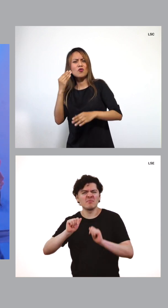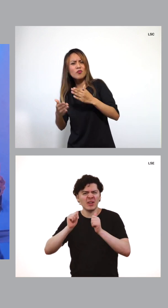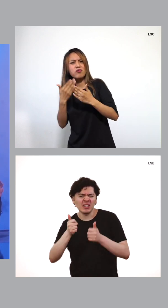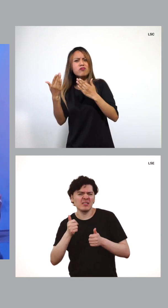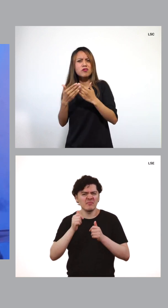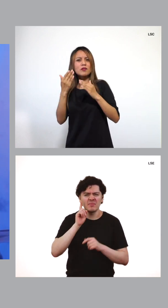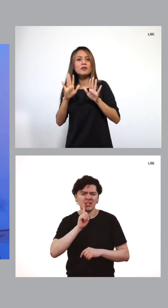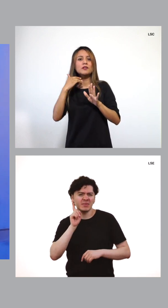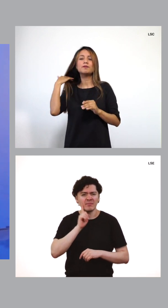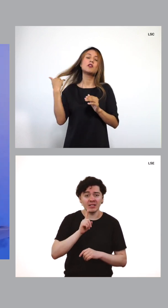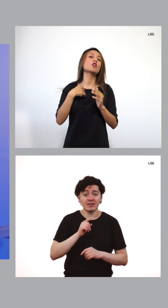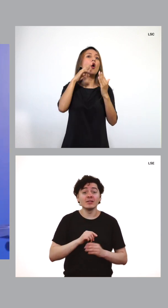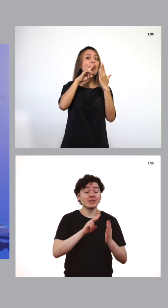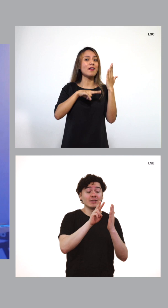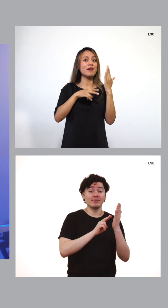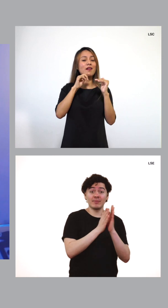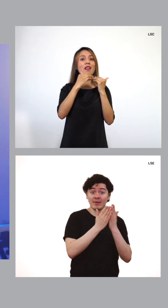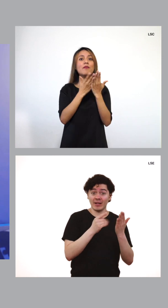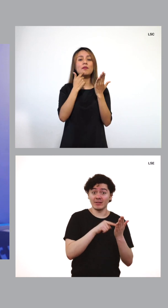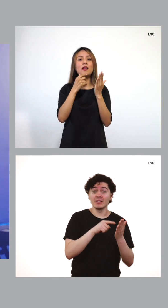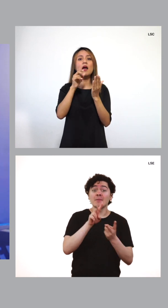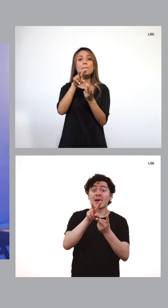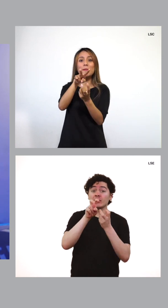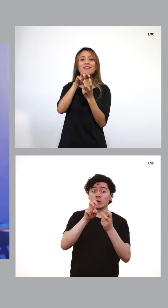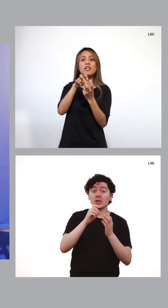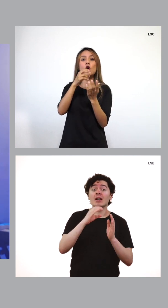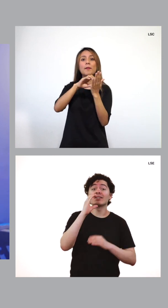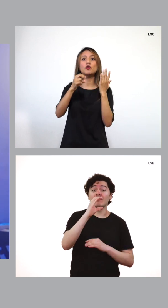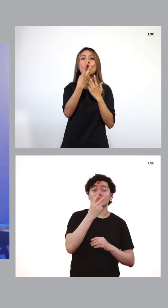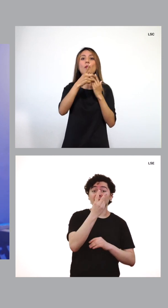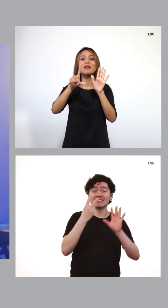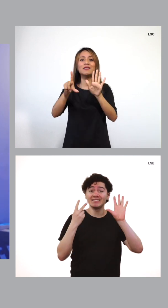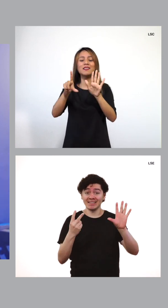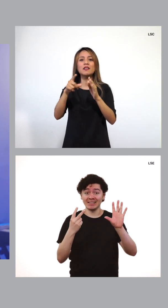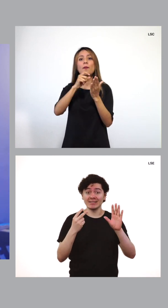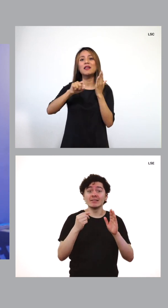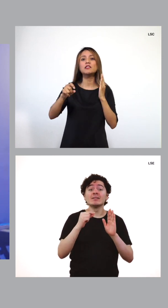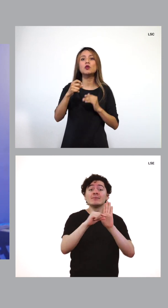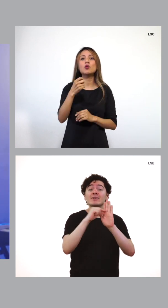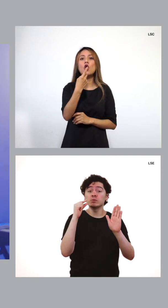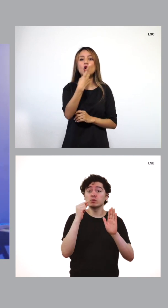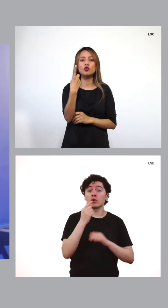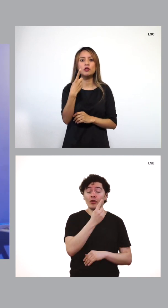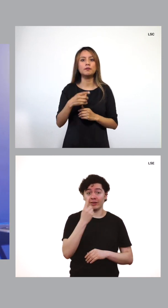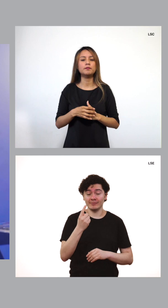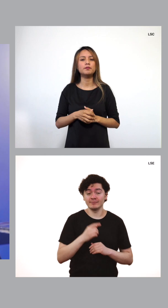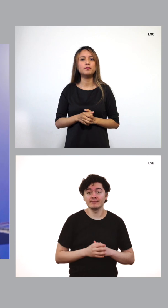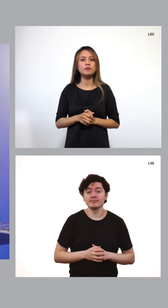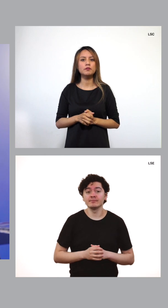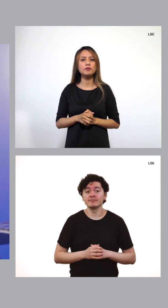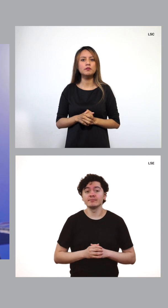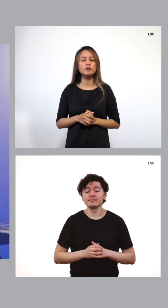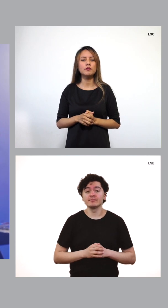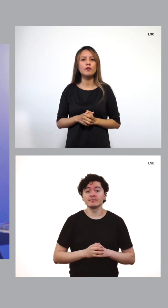inventando. El libro de Mateo, capítulo 27, versículo 11, se titula El juicio de Jesús